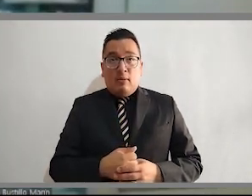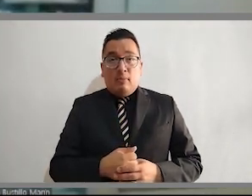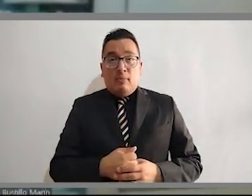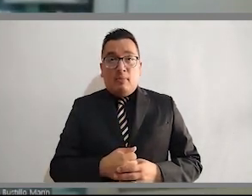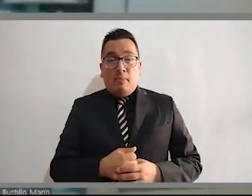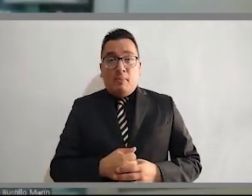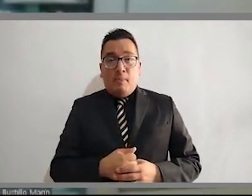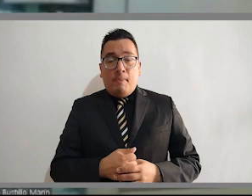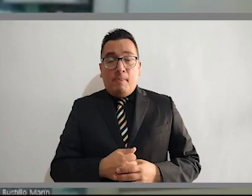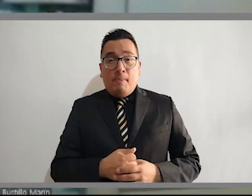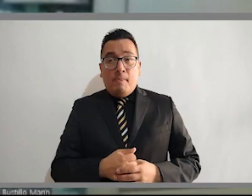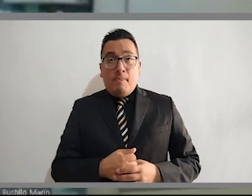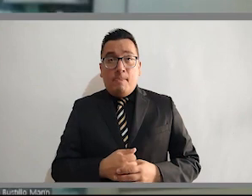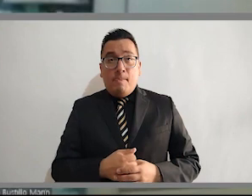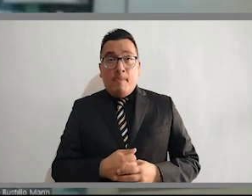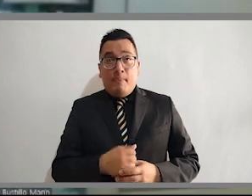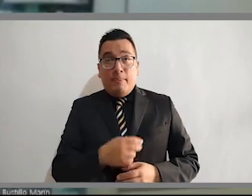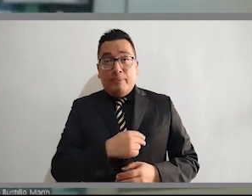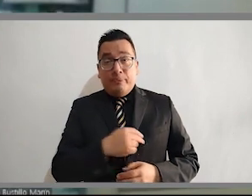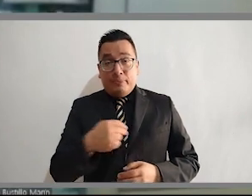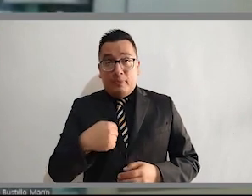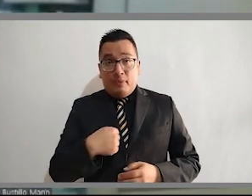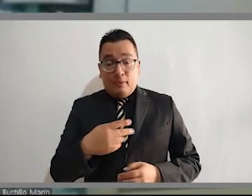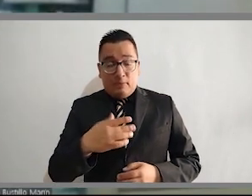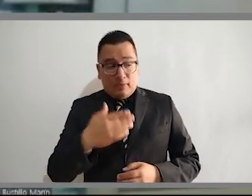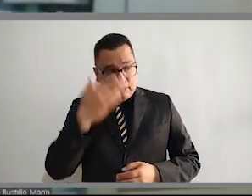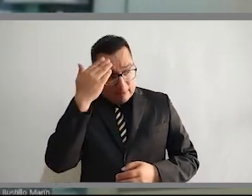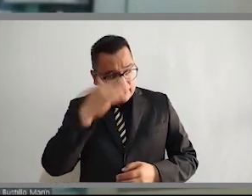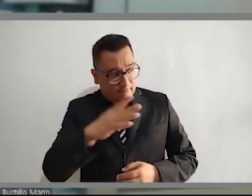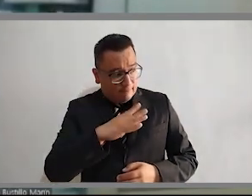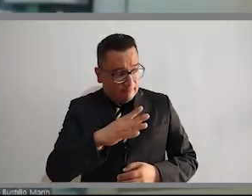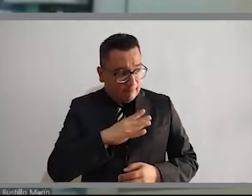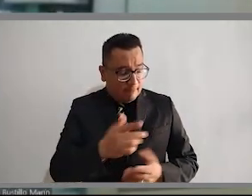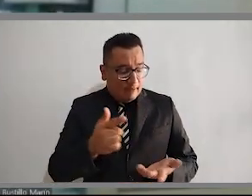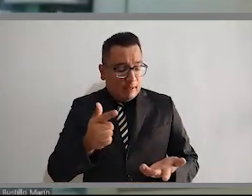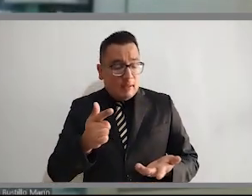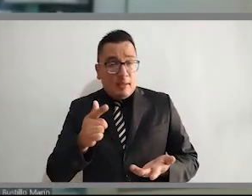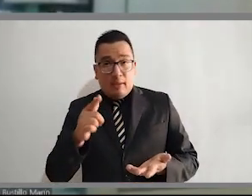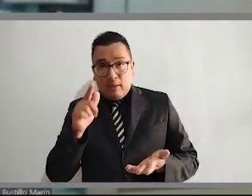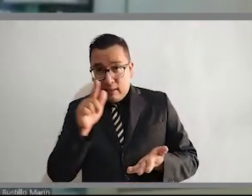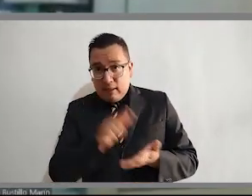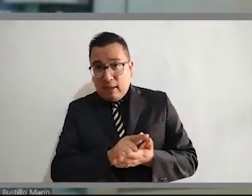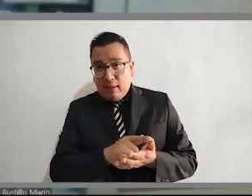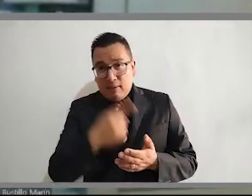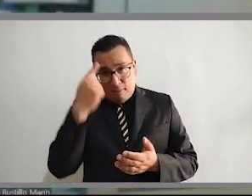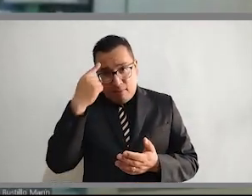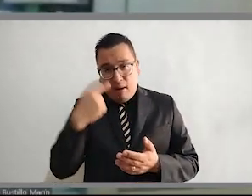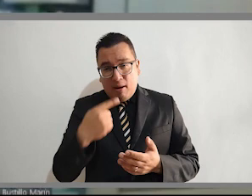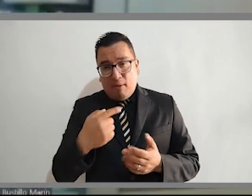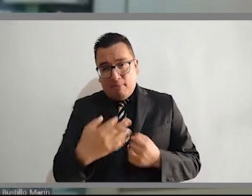nosotras. Nos cuida de la no discriminación, nos cuida de la no